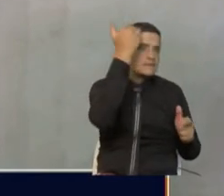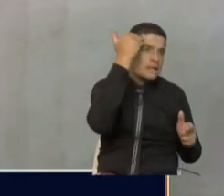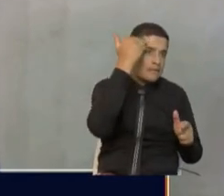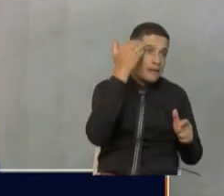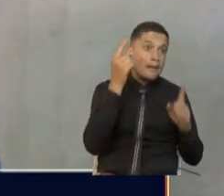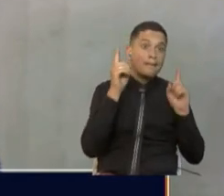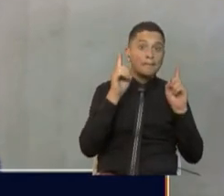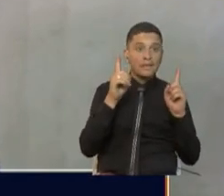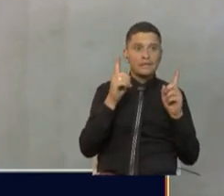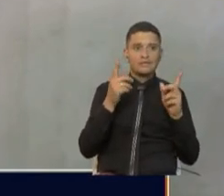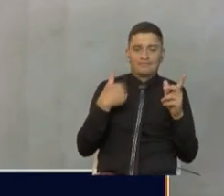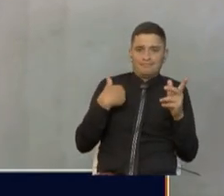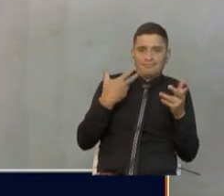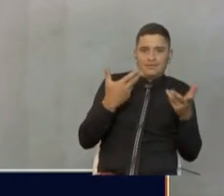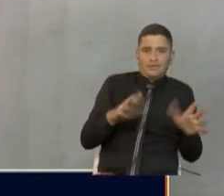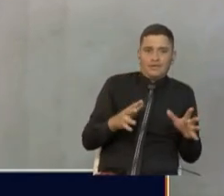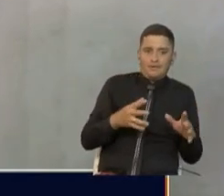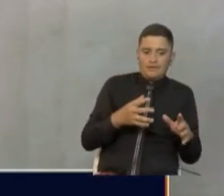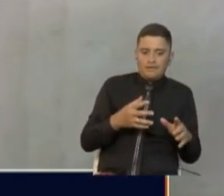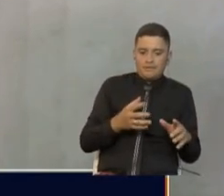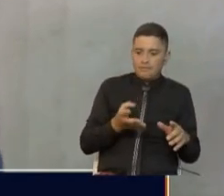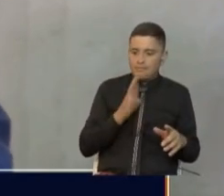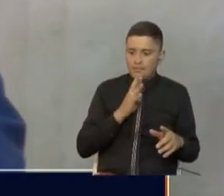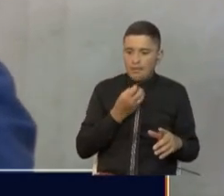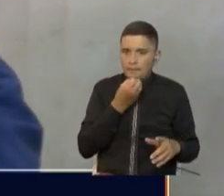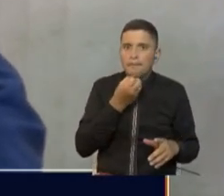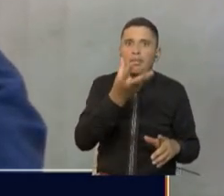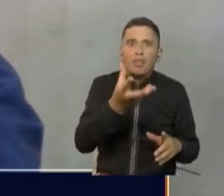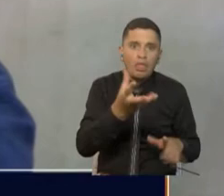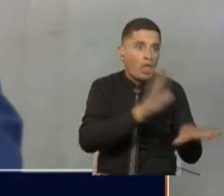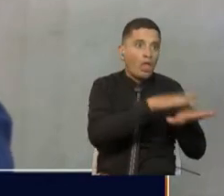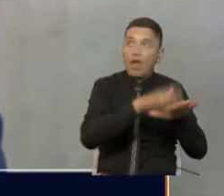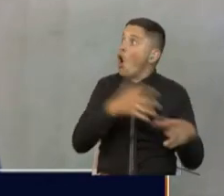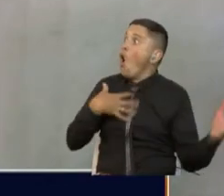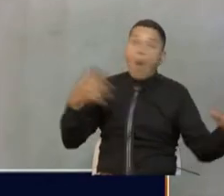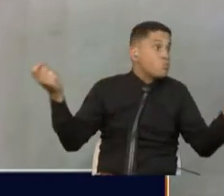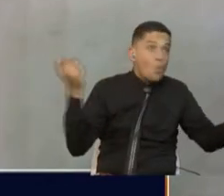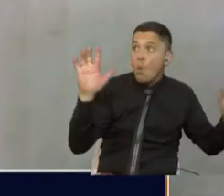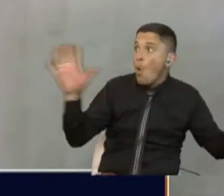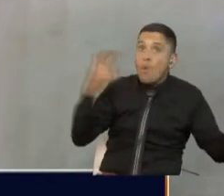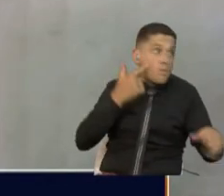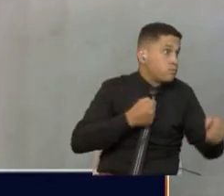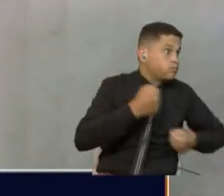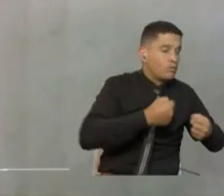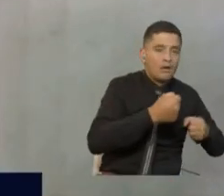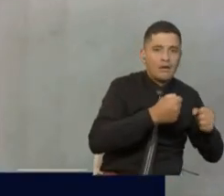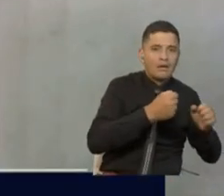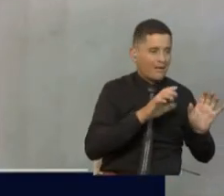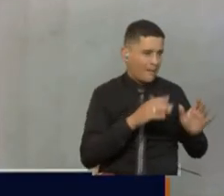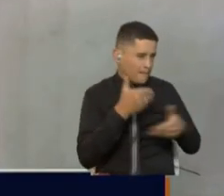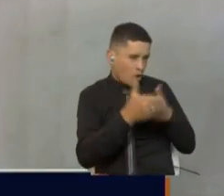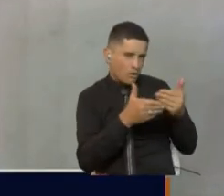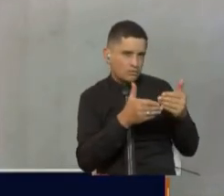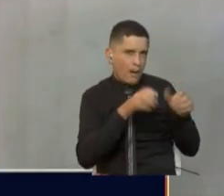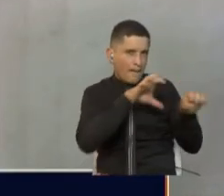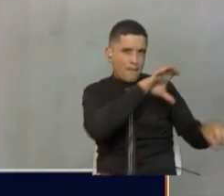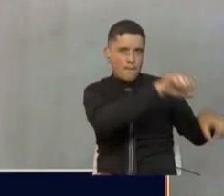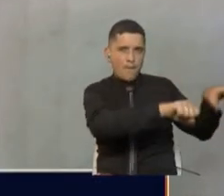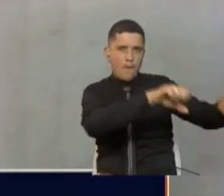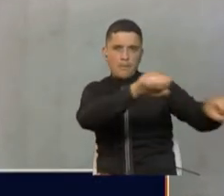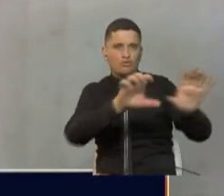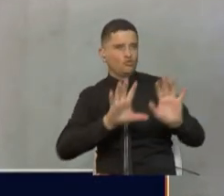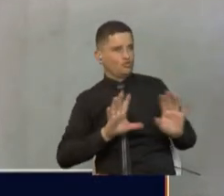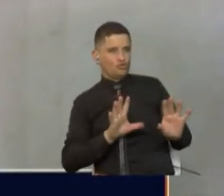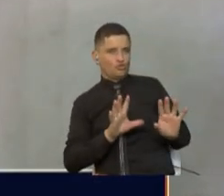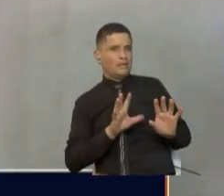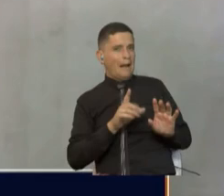que a partir de una ligereza oral de mi parte se alerten y dañen los procesos que están caminando para poder